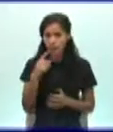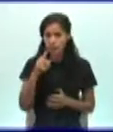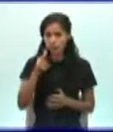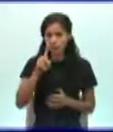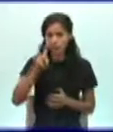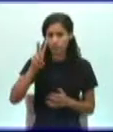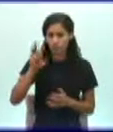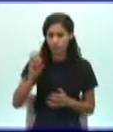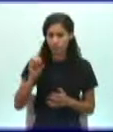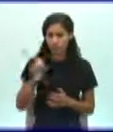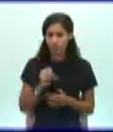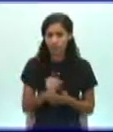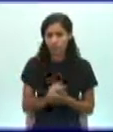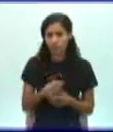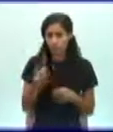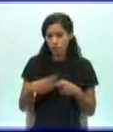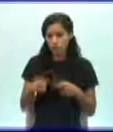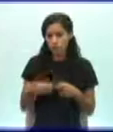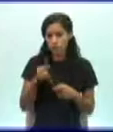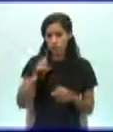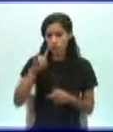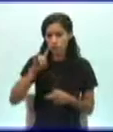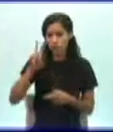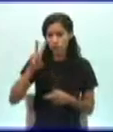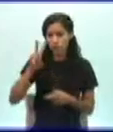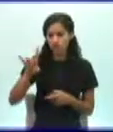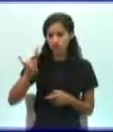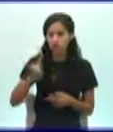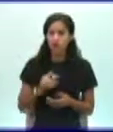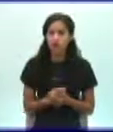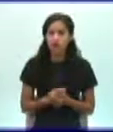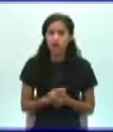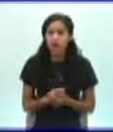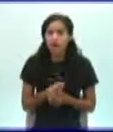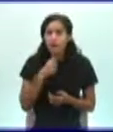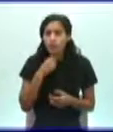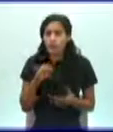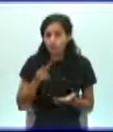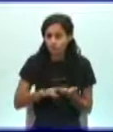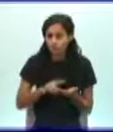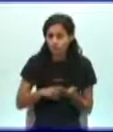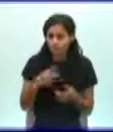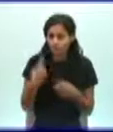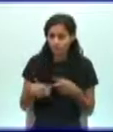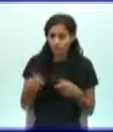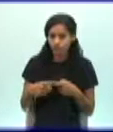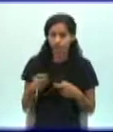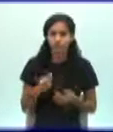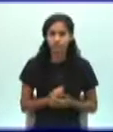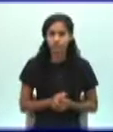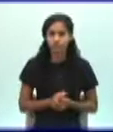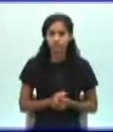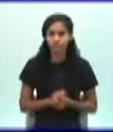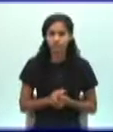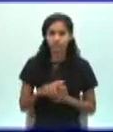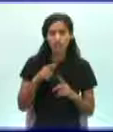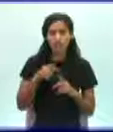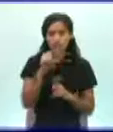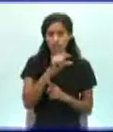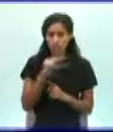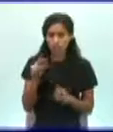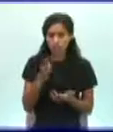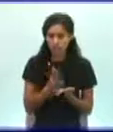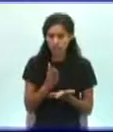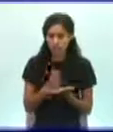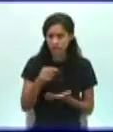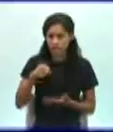y 1929 por los miembros de una sociedad de masones. El tema de nuestra